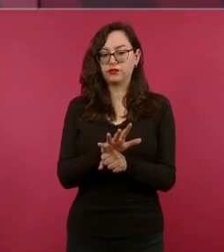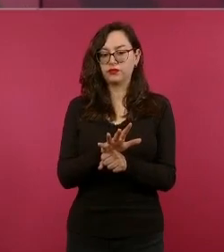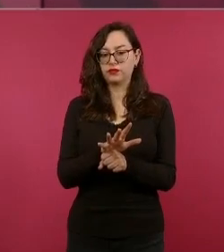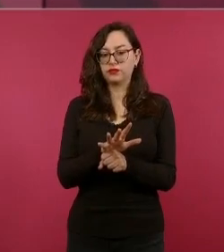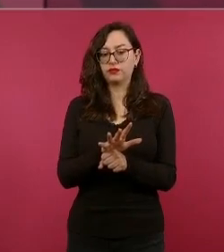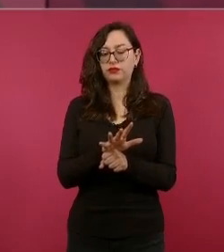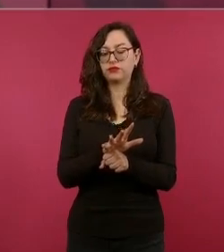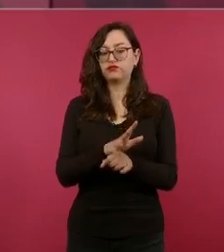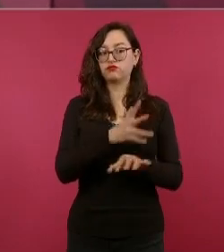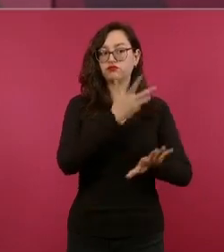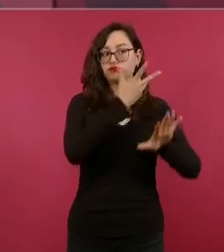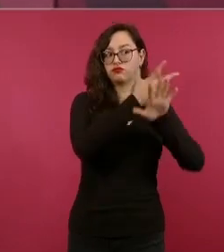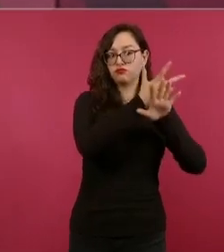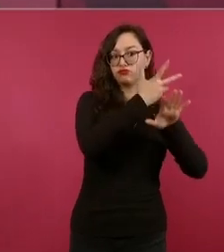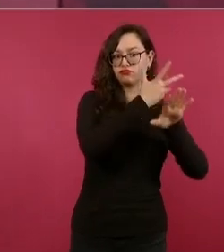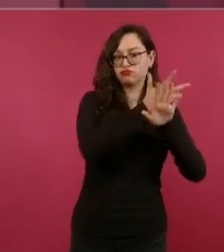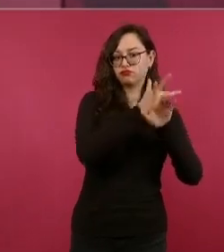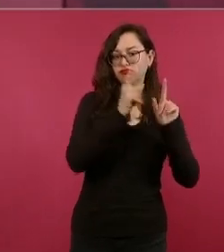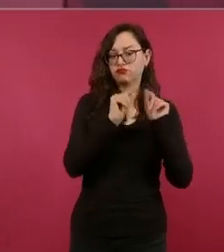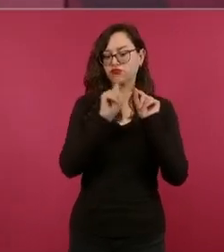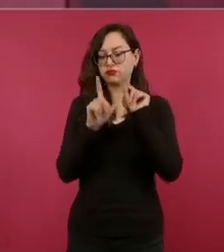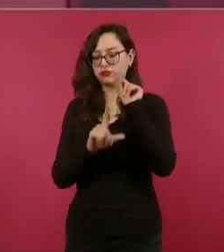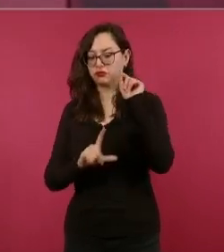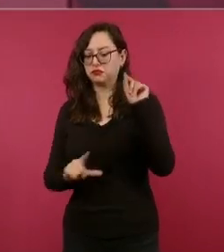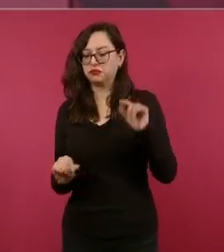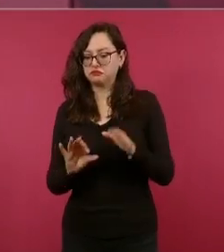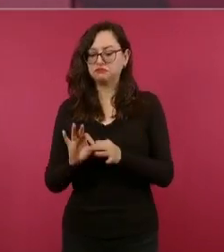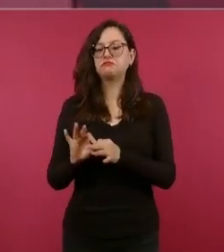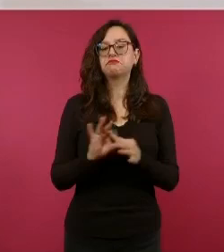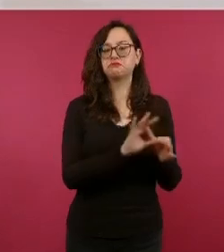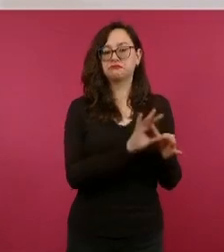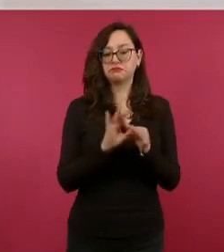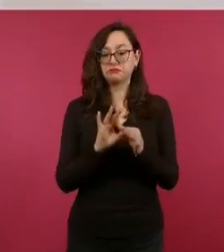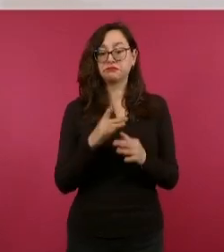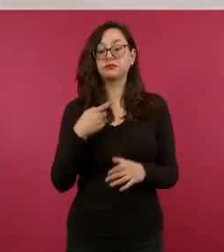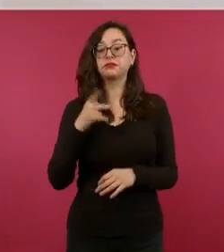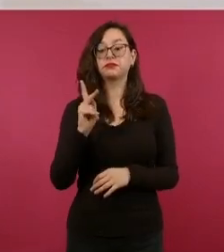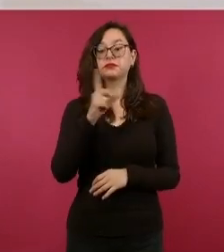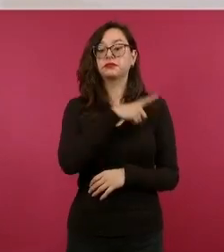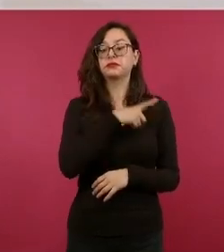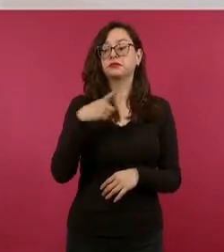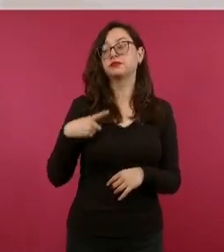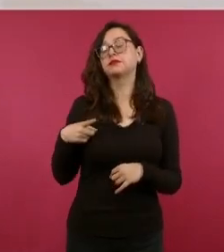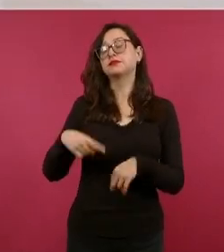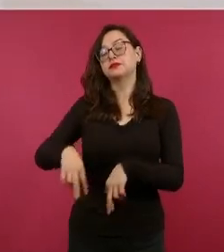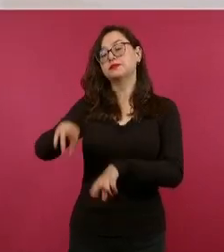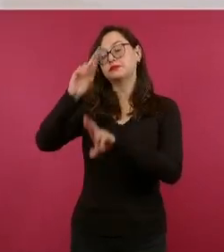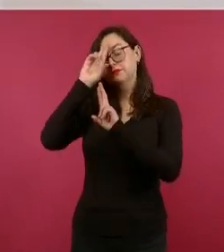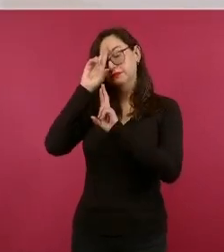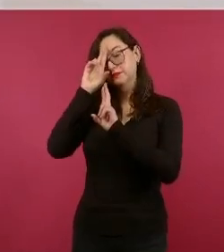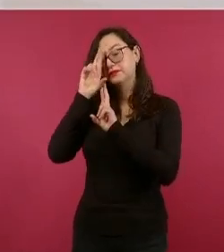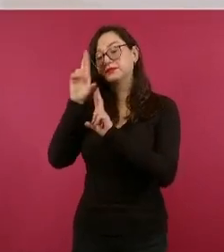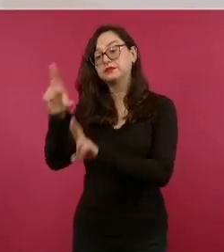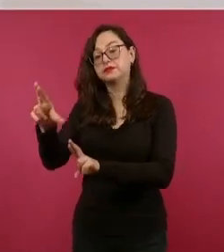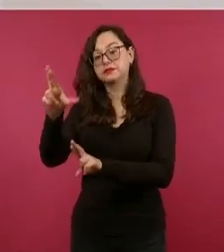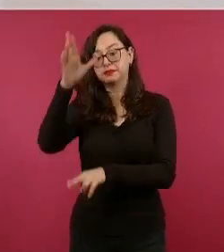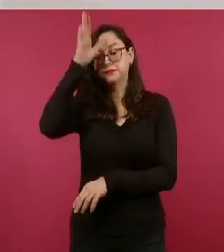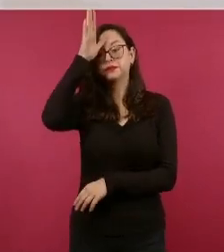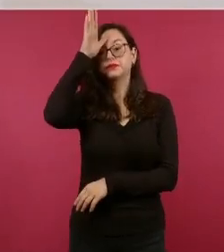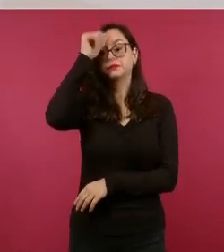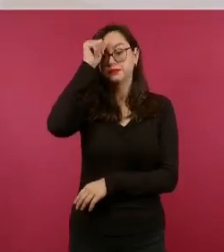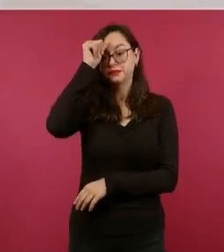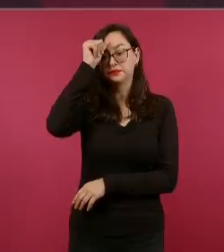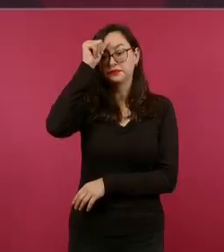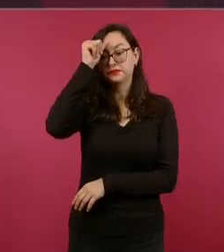a nuestra soberanía. O para no decirlo